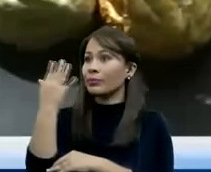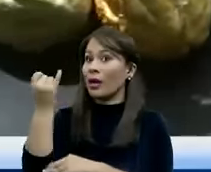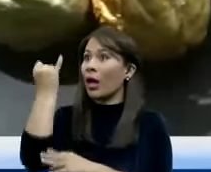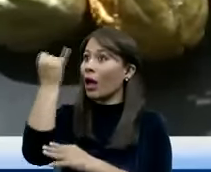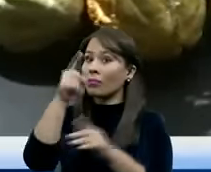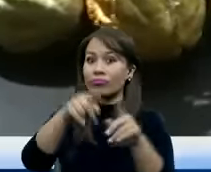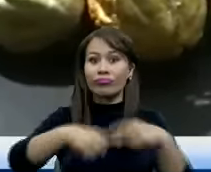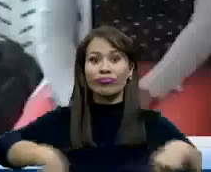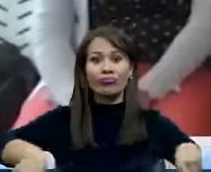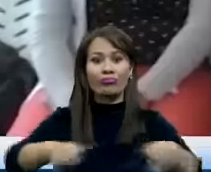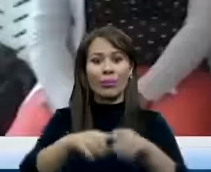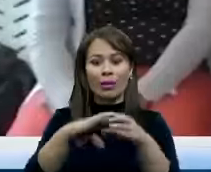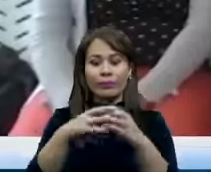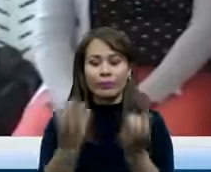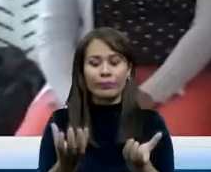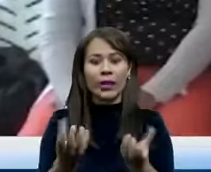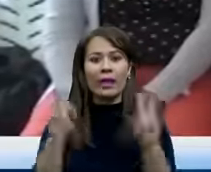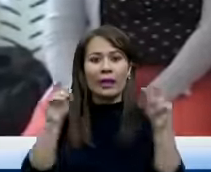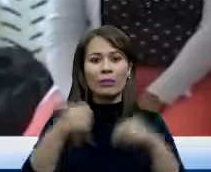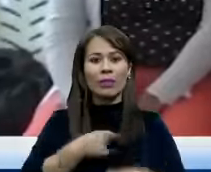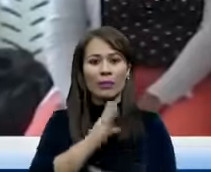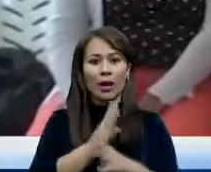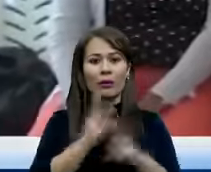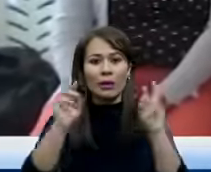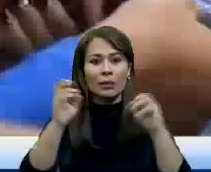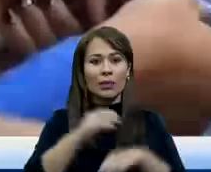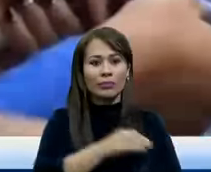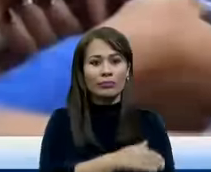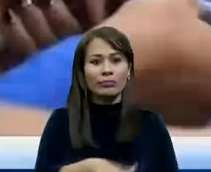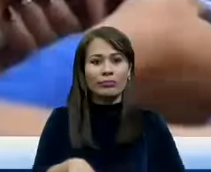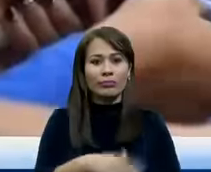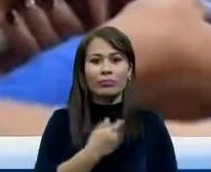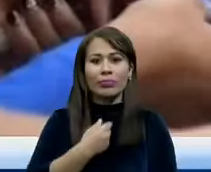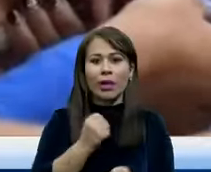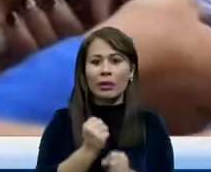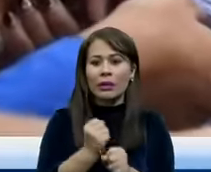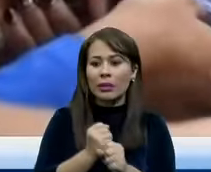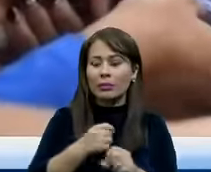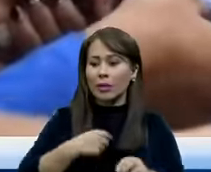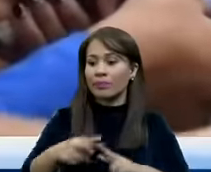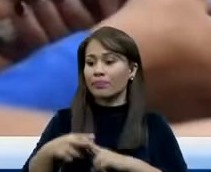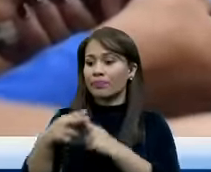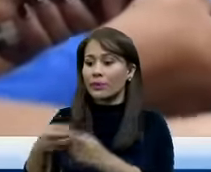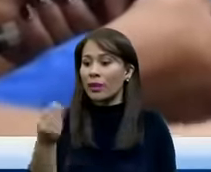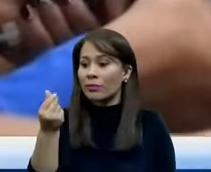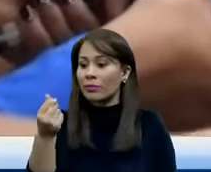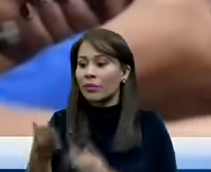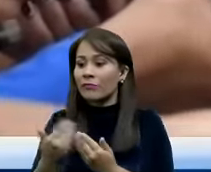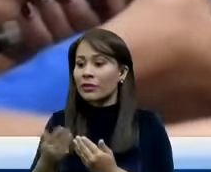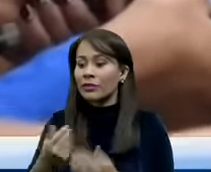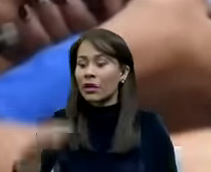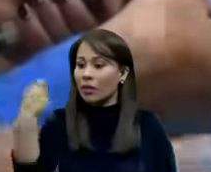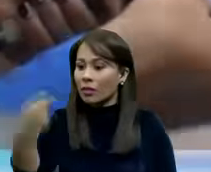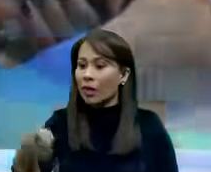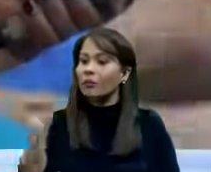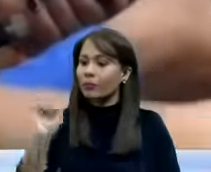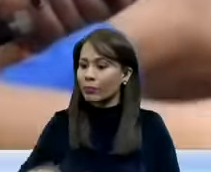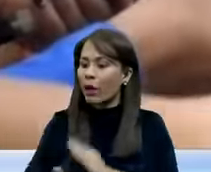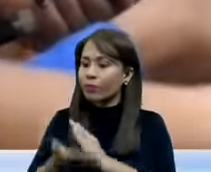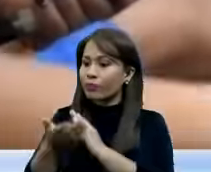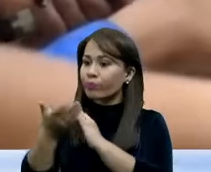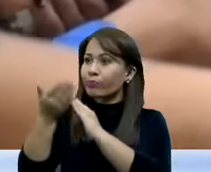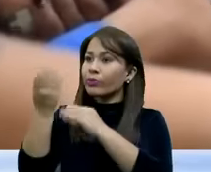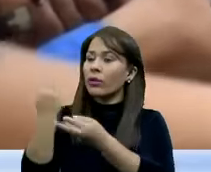emprendimiento agroproductivo, donde dio a conocer su plan de trabajo. Hay que dar créditos fáciles, hay que dar caminos vecinales que permitan